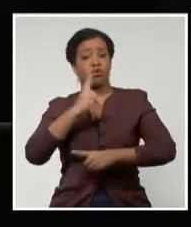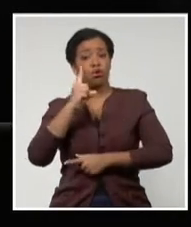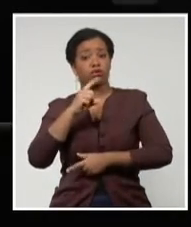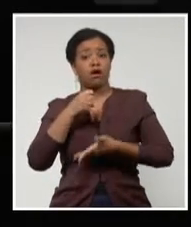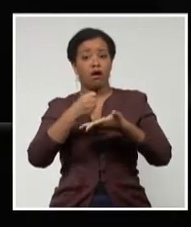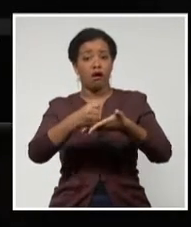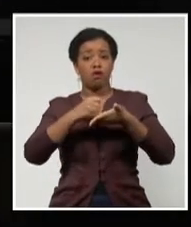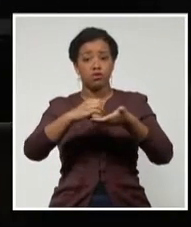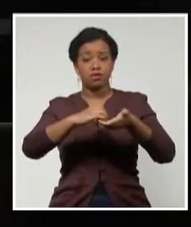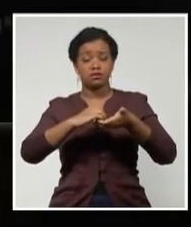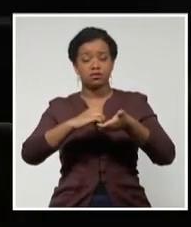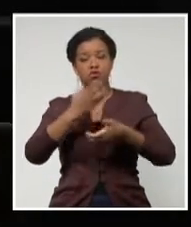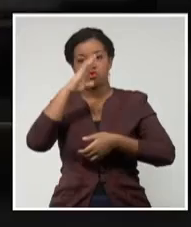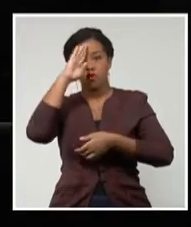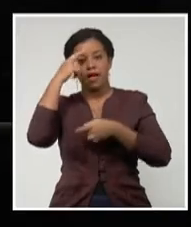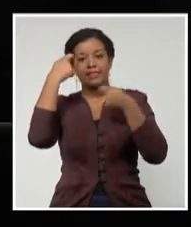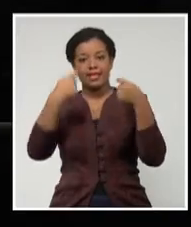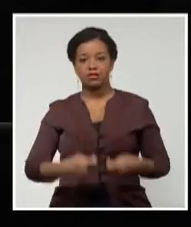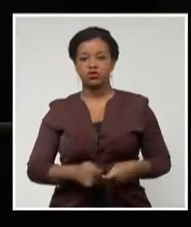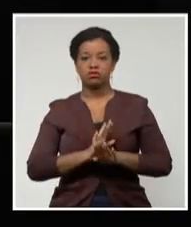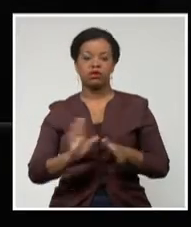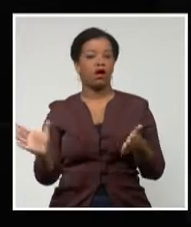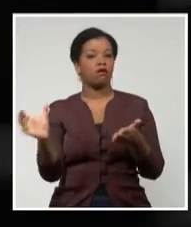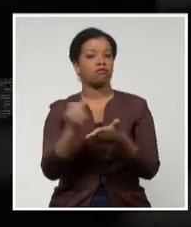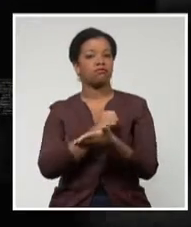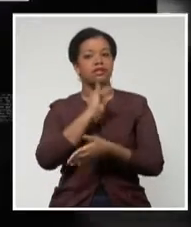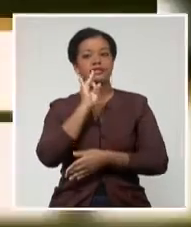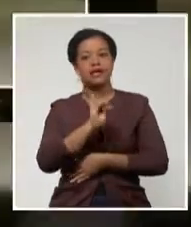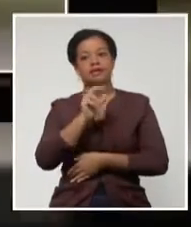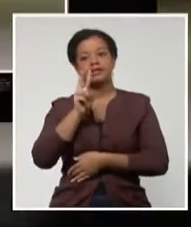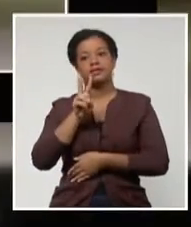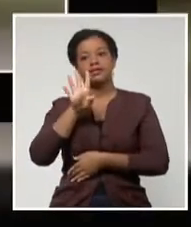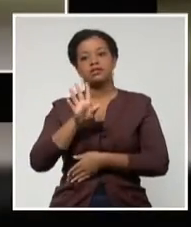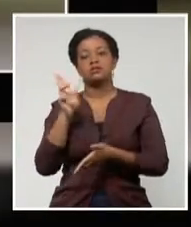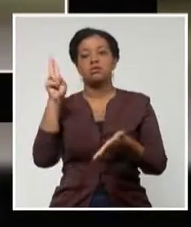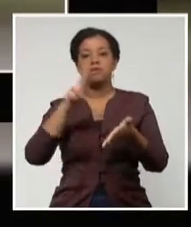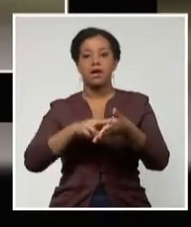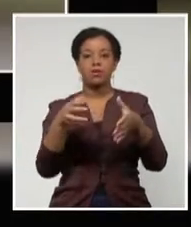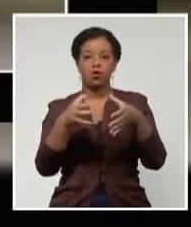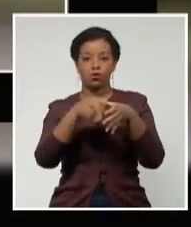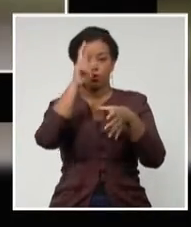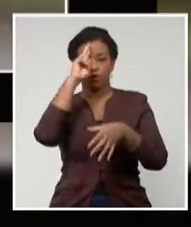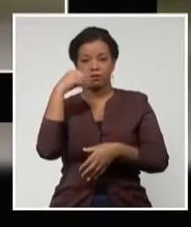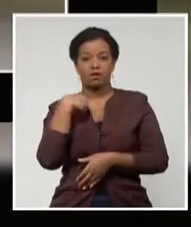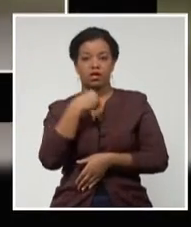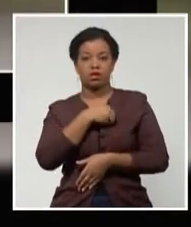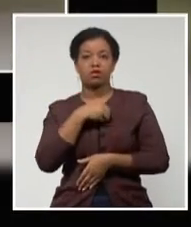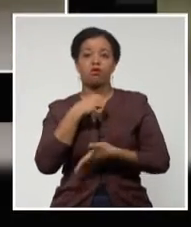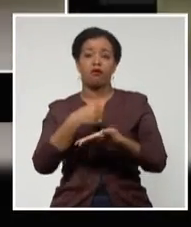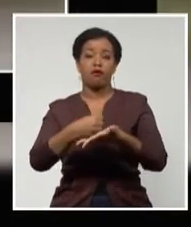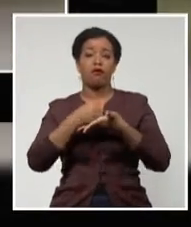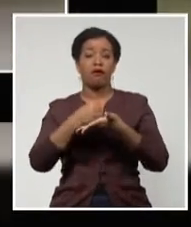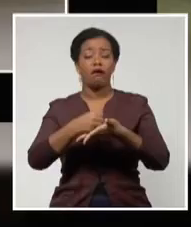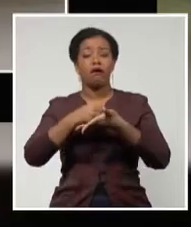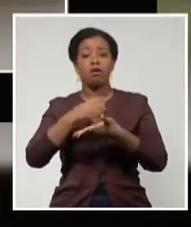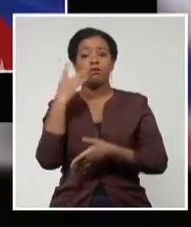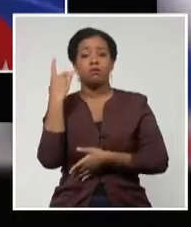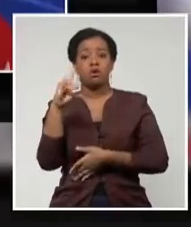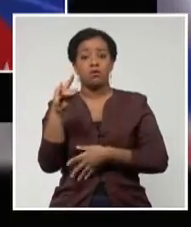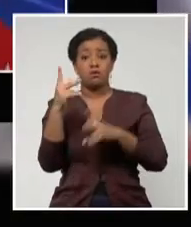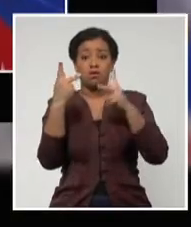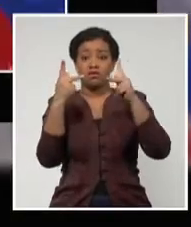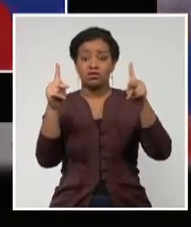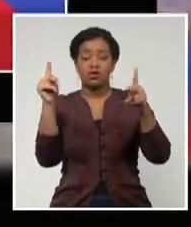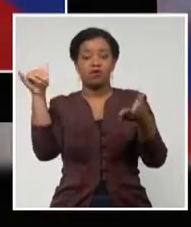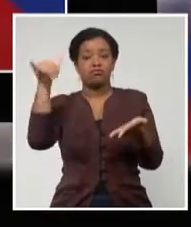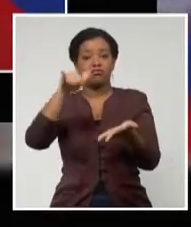Cuba decidió retirar de forma inmediata a los 725 miembros de la Brigada Médica en Bolivia. Los profesionales de la salud regresaron